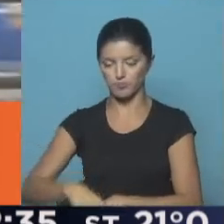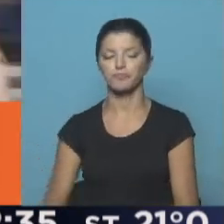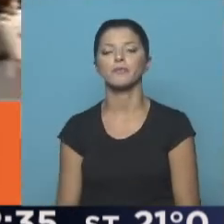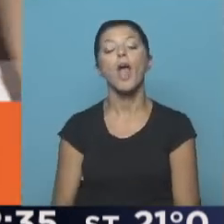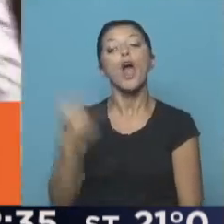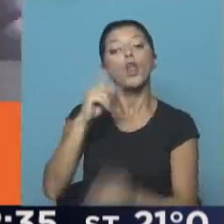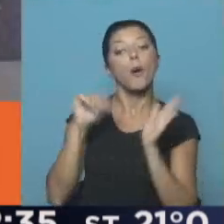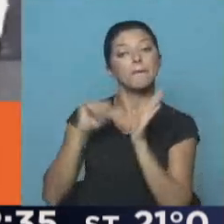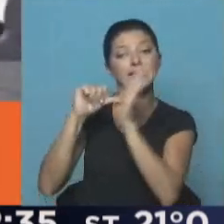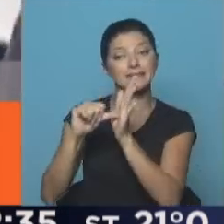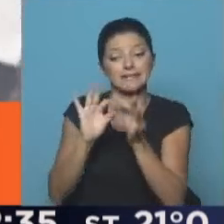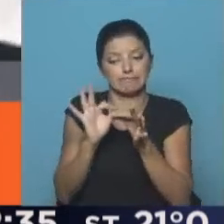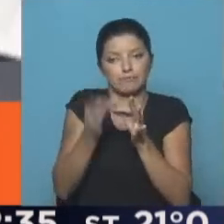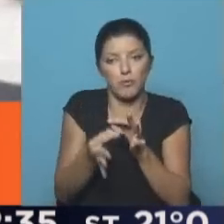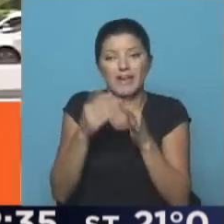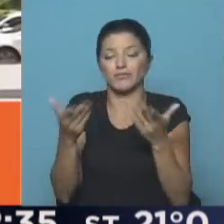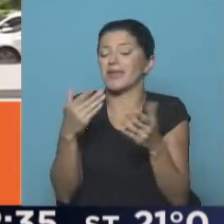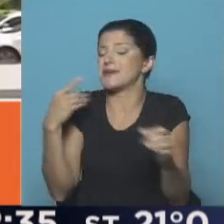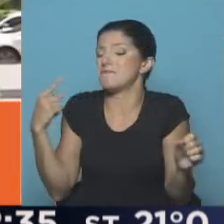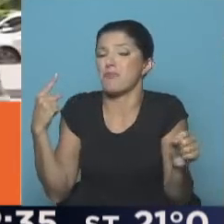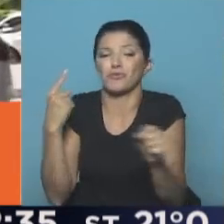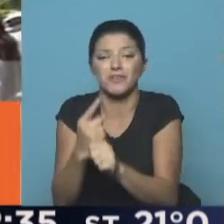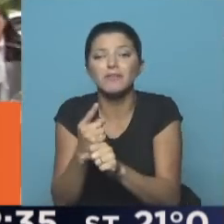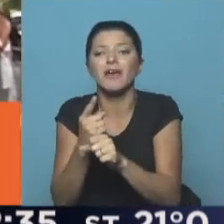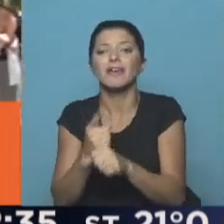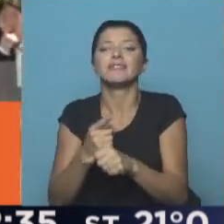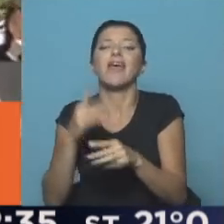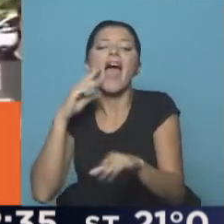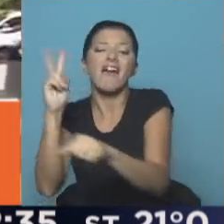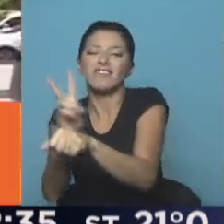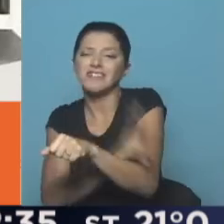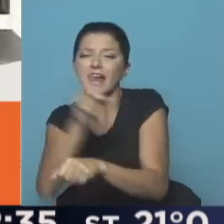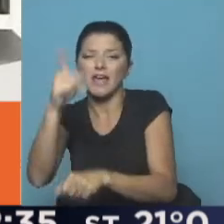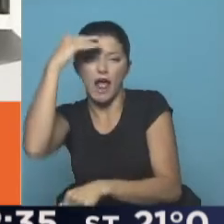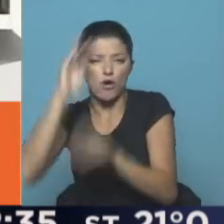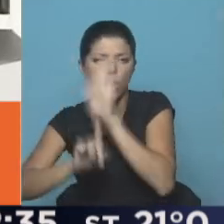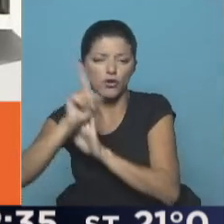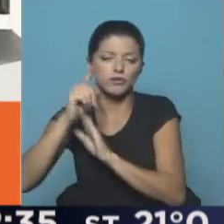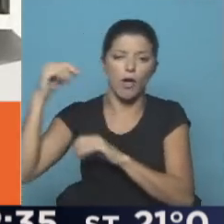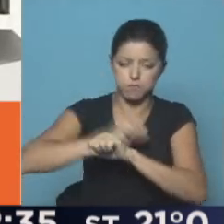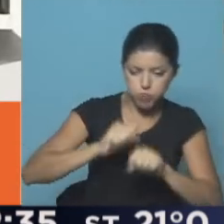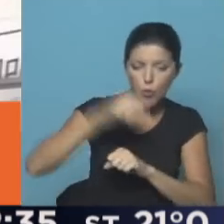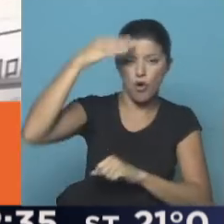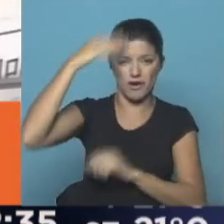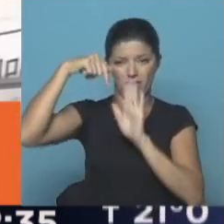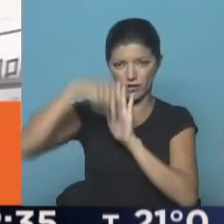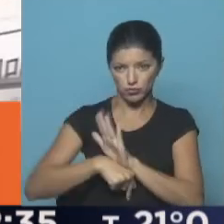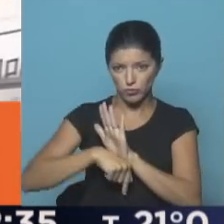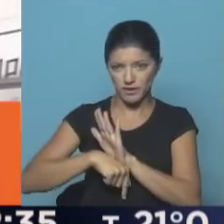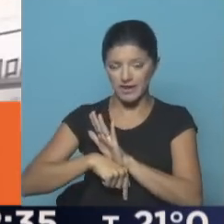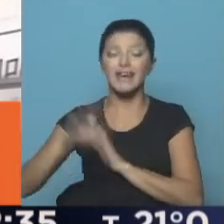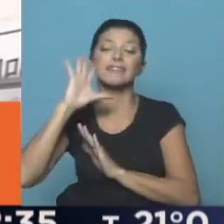ambos países hace virtualmente imposible evitar un ataque de Pyongyang que podría destruir Seúl, ubicada apenas a